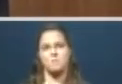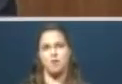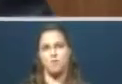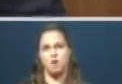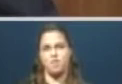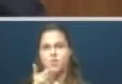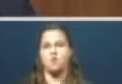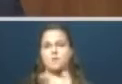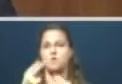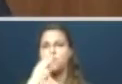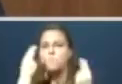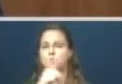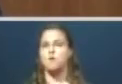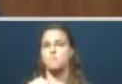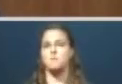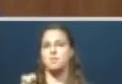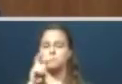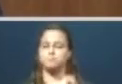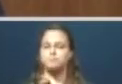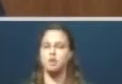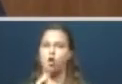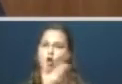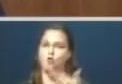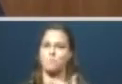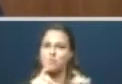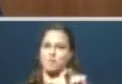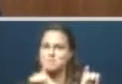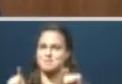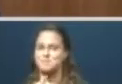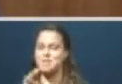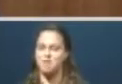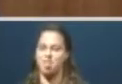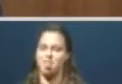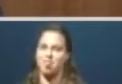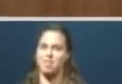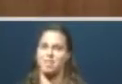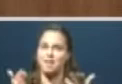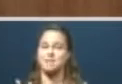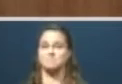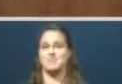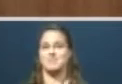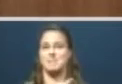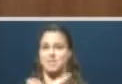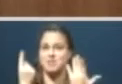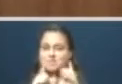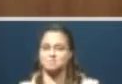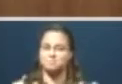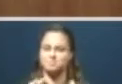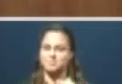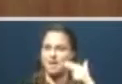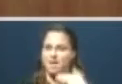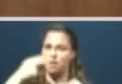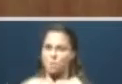público-privada y por la búsqueda de cooperación entre empresas promoviendo el trabajo de los 16 cluster de innovación constituidos en la